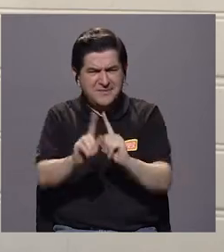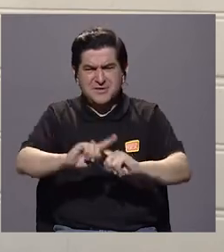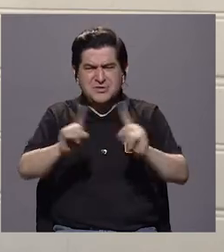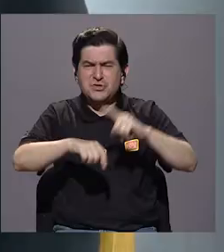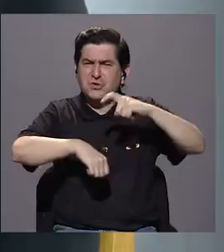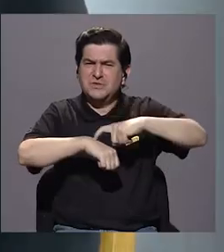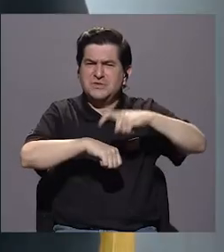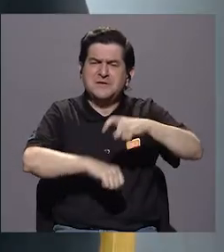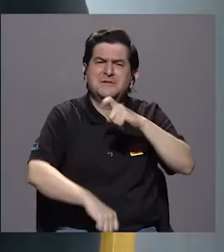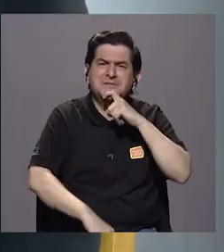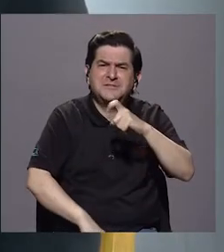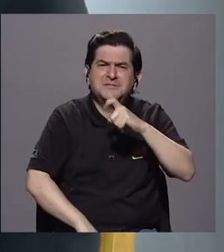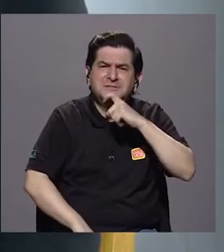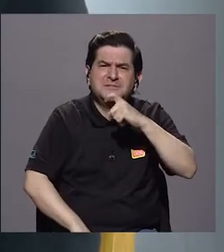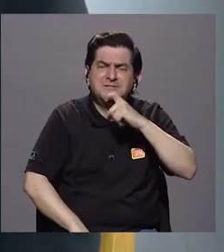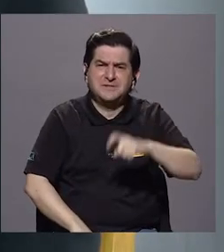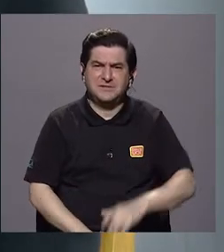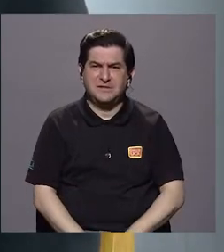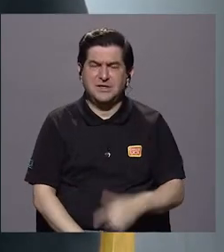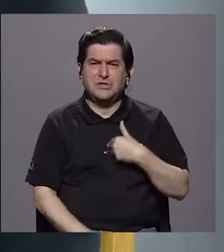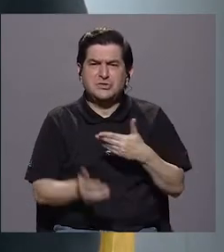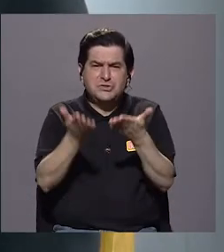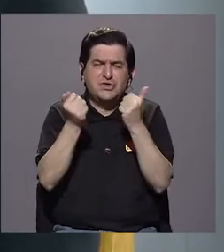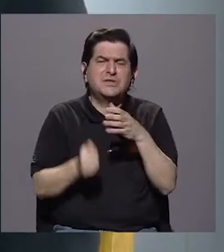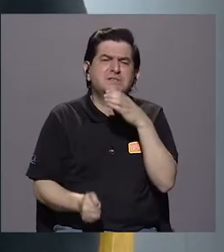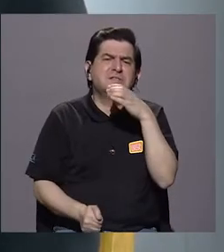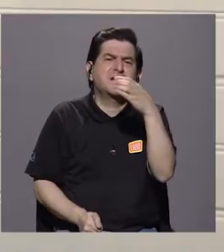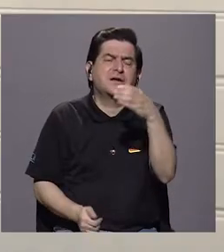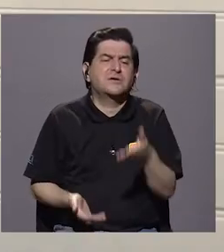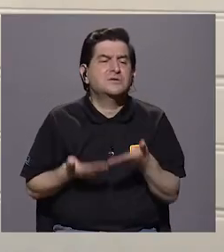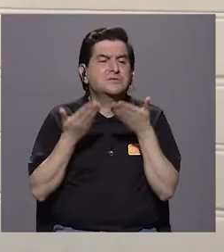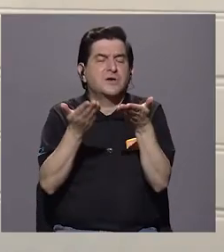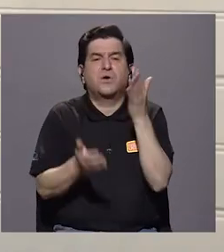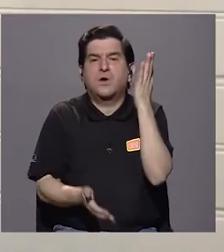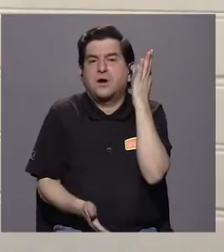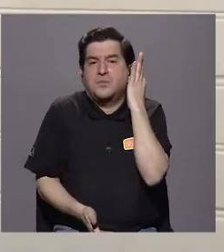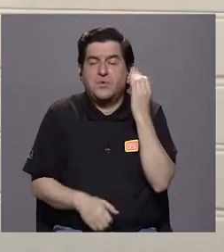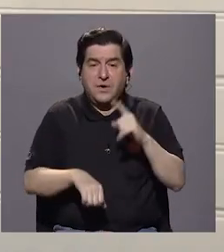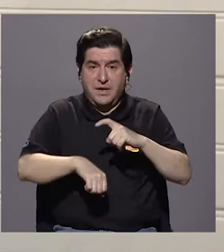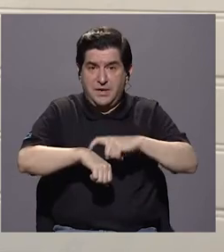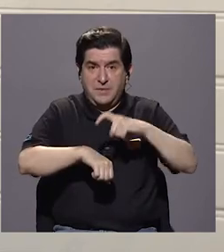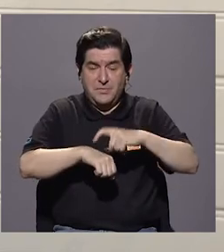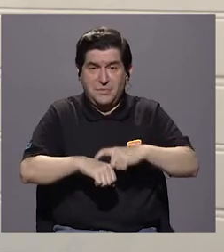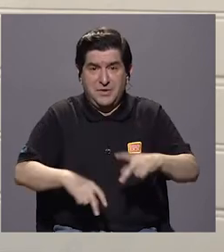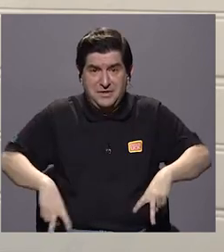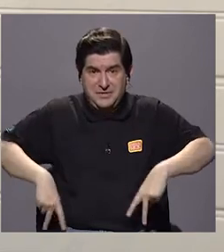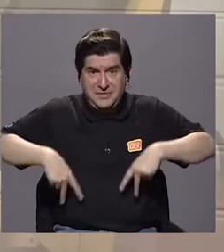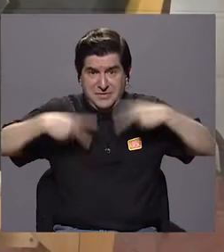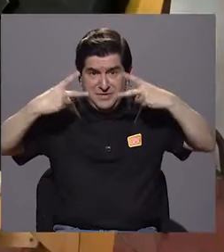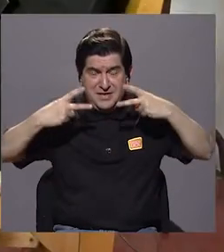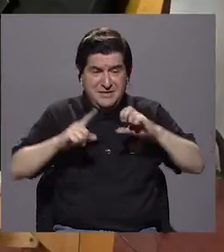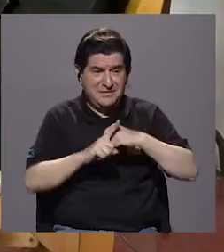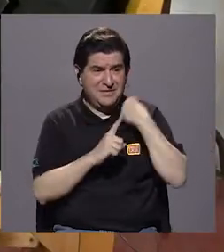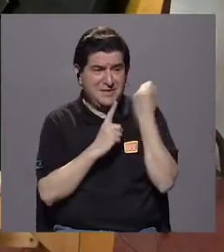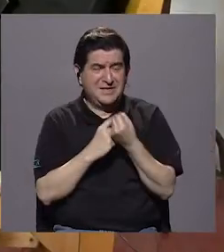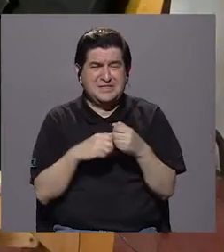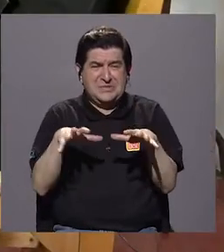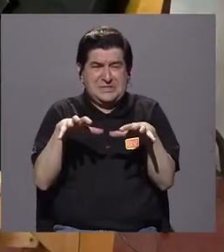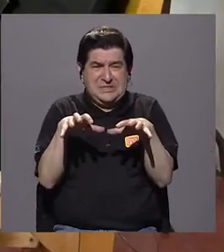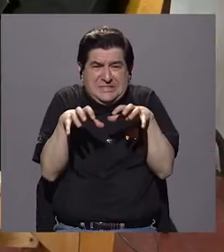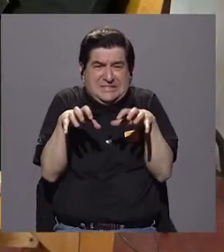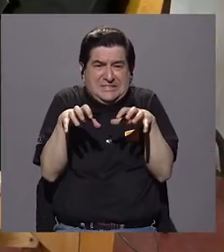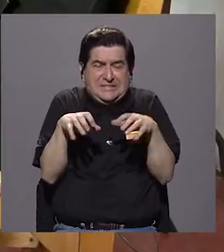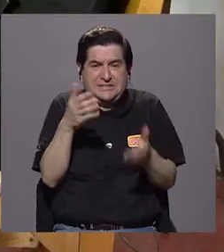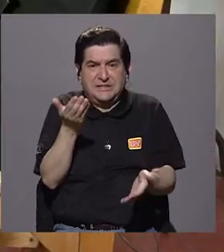momentos difíciles. Me gustaría que le dé un consejo, sobre todo a las mujeres que en momentos de la vida viven situaciones de tensión